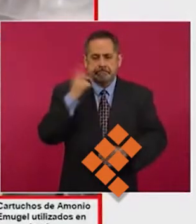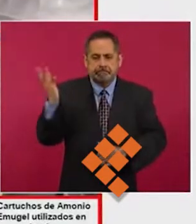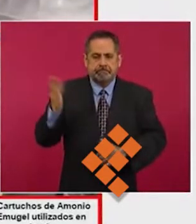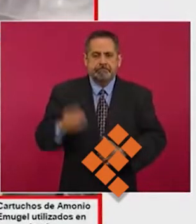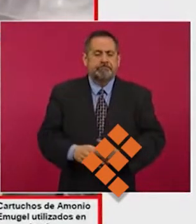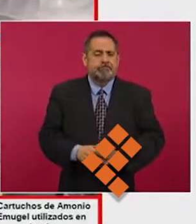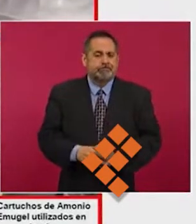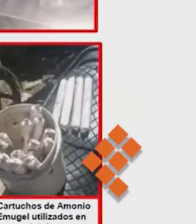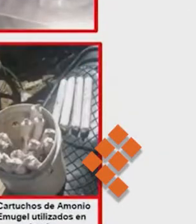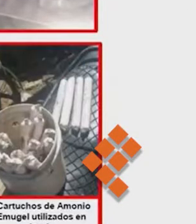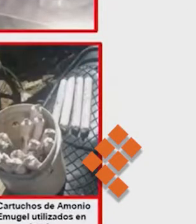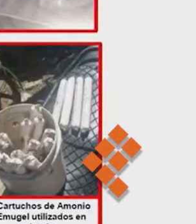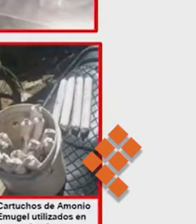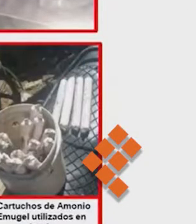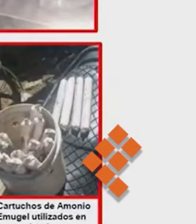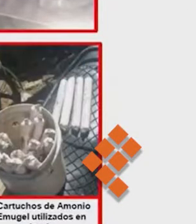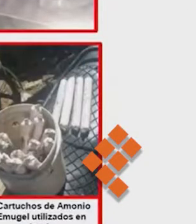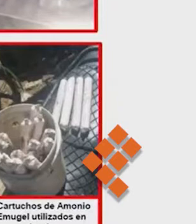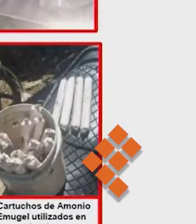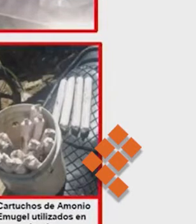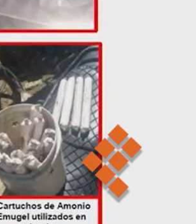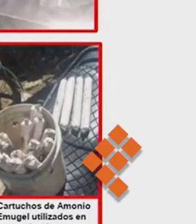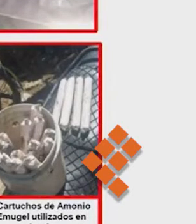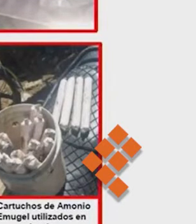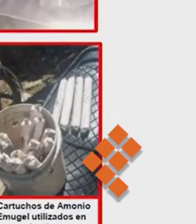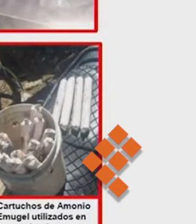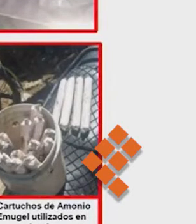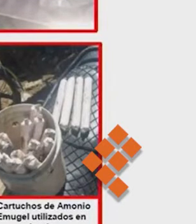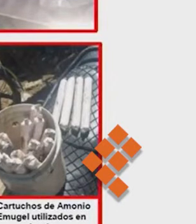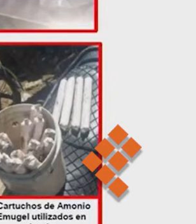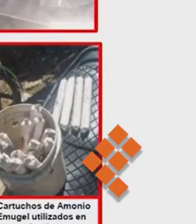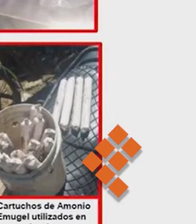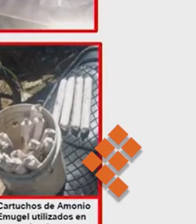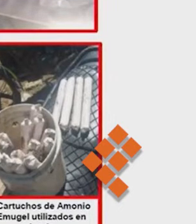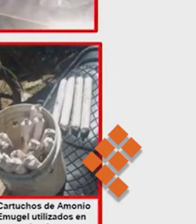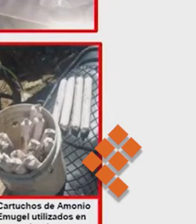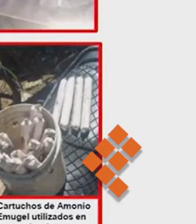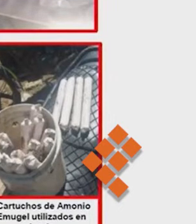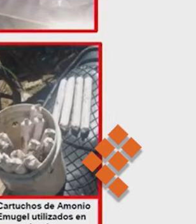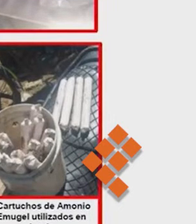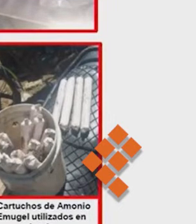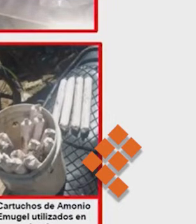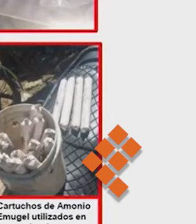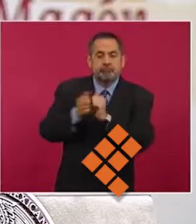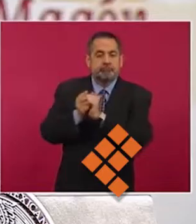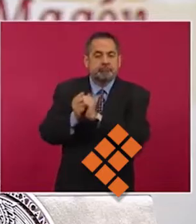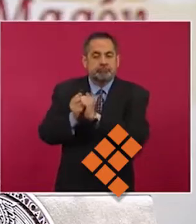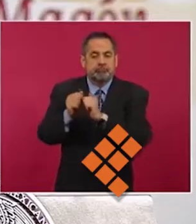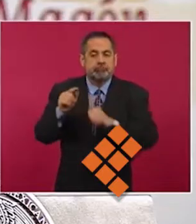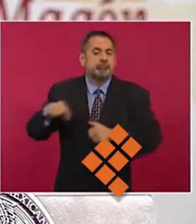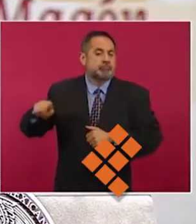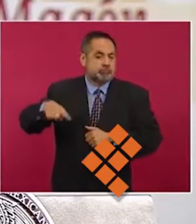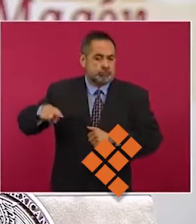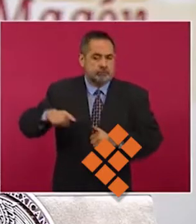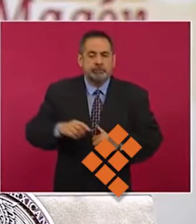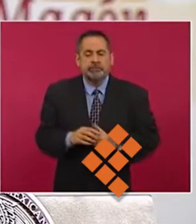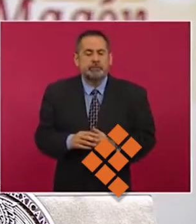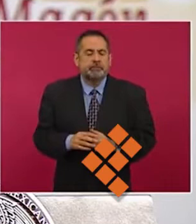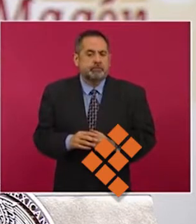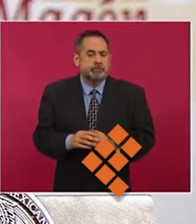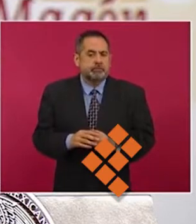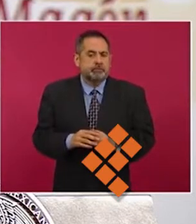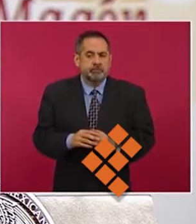aseguramiento de vehículos, trones, armas y explosivos en la población del municipio de Marcos Castellano en Michoacán. Podemos comentar